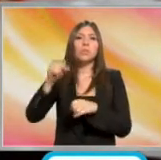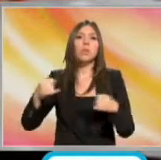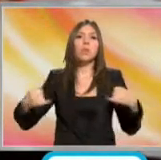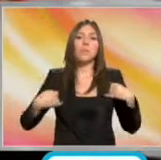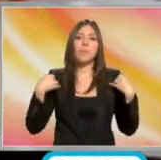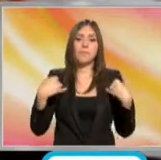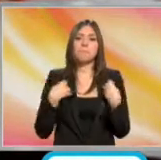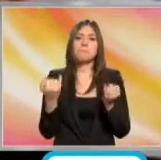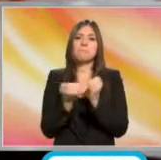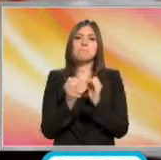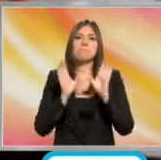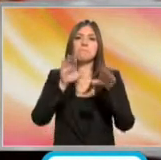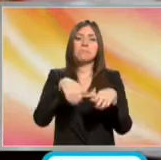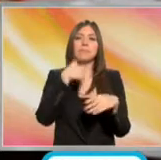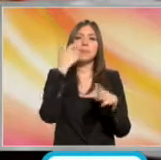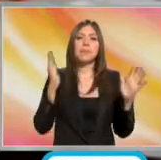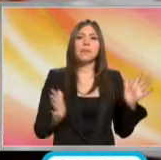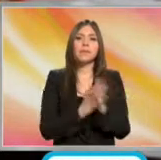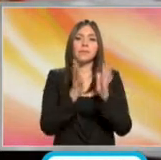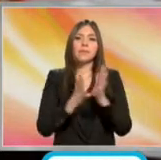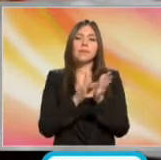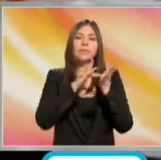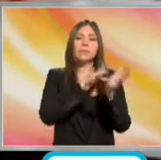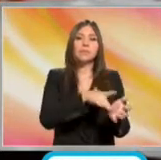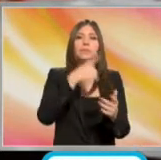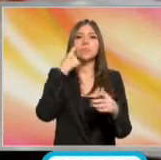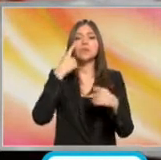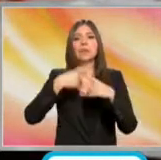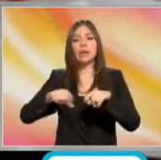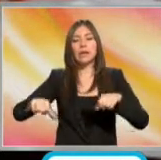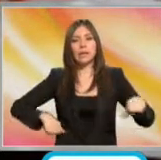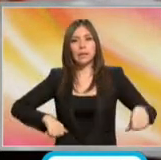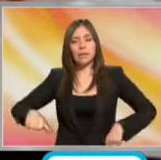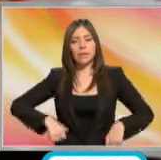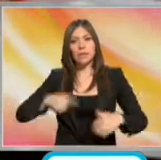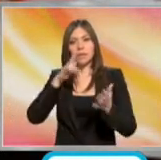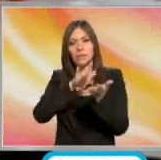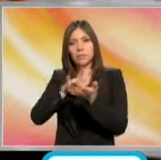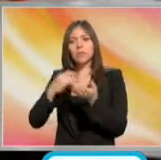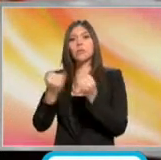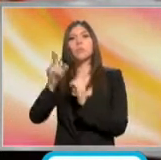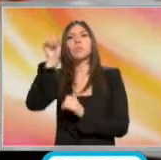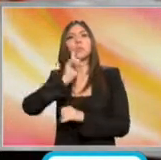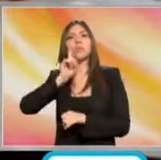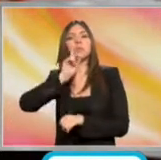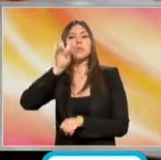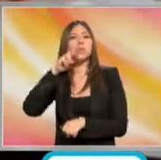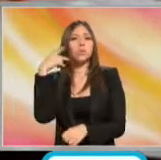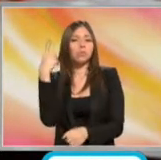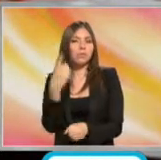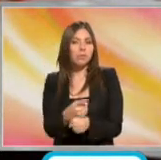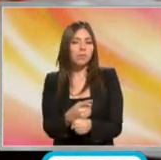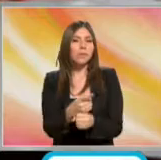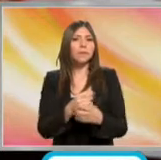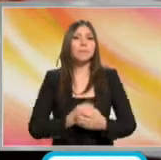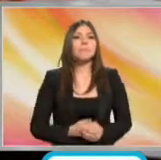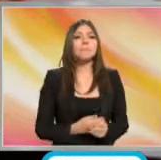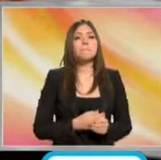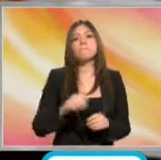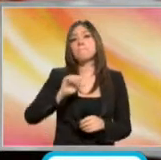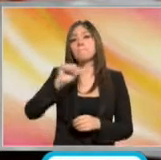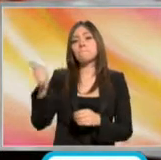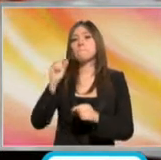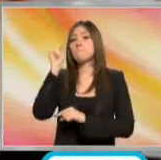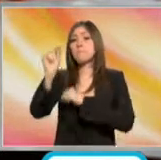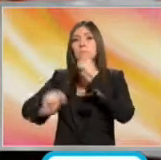los jóvenes también participan con nosotros con una serie de actividades asistenciales, vienen las damas voluntarias, vienen otras áreas